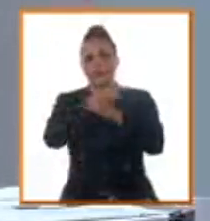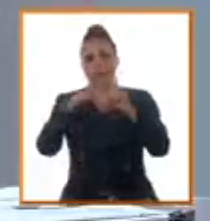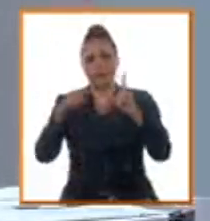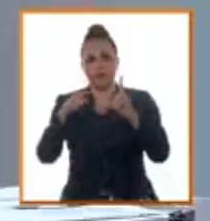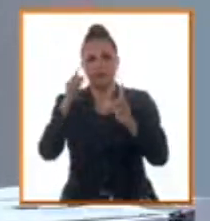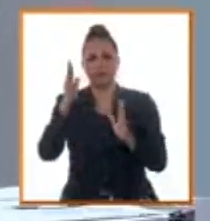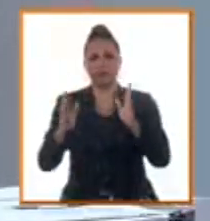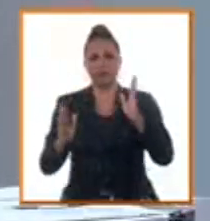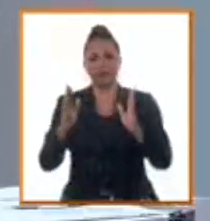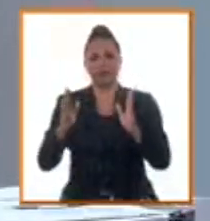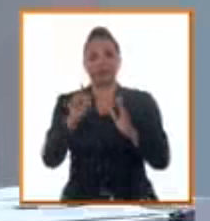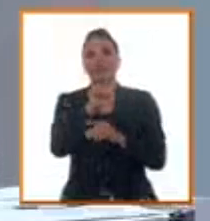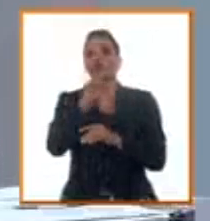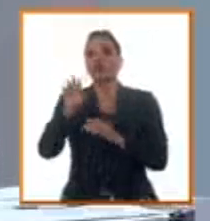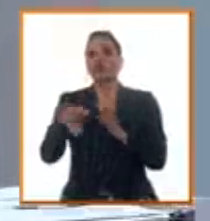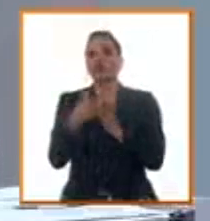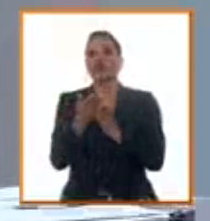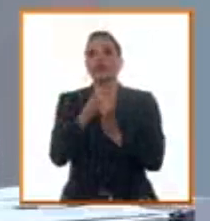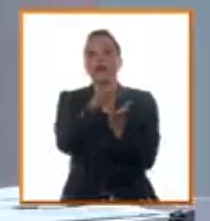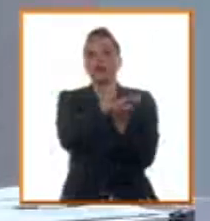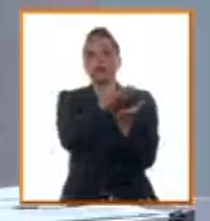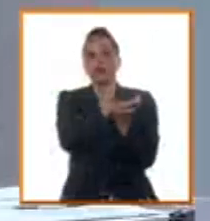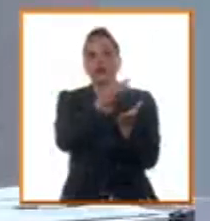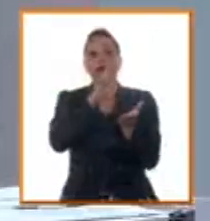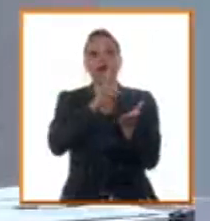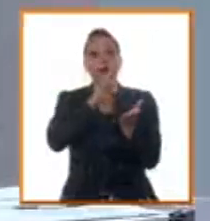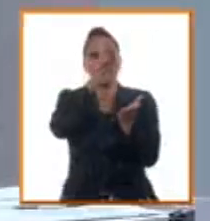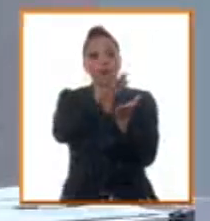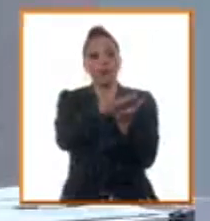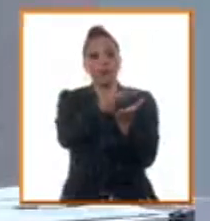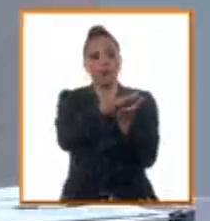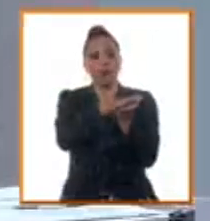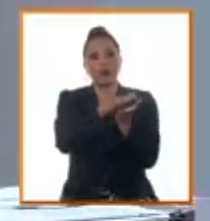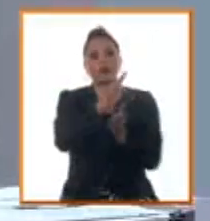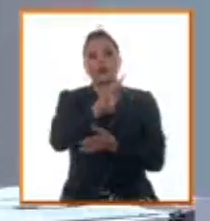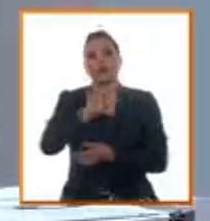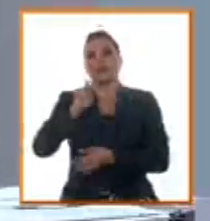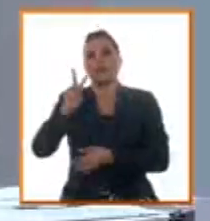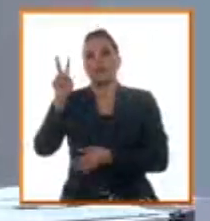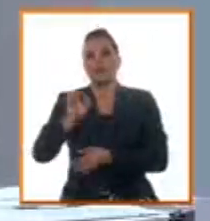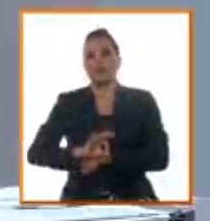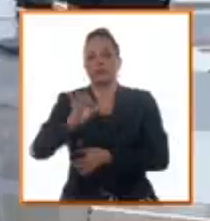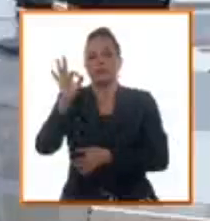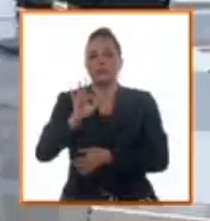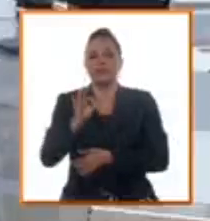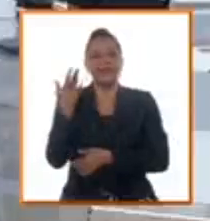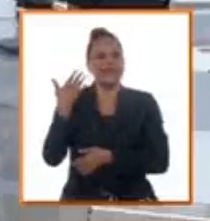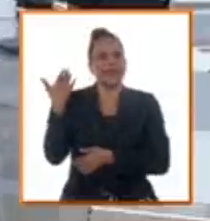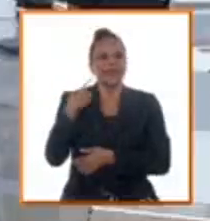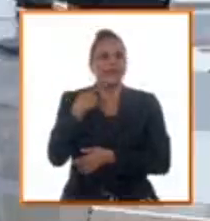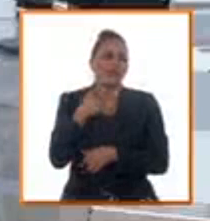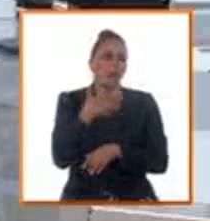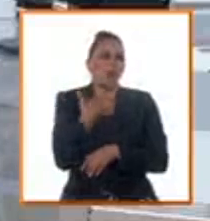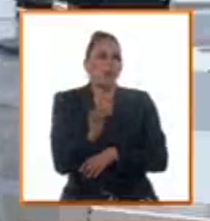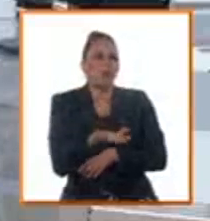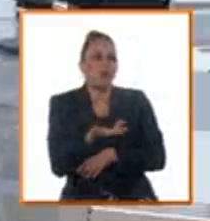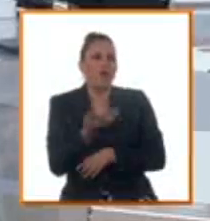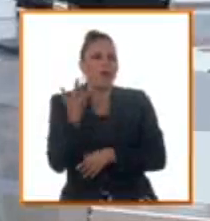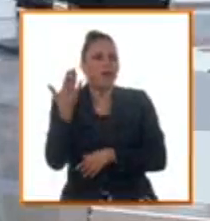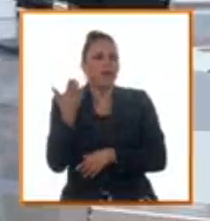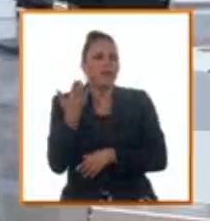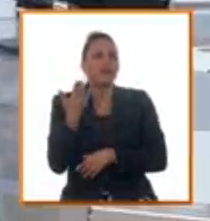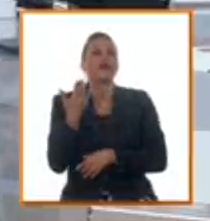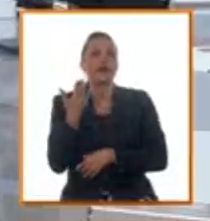sea, en 11 días se ha acumulado de manera general en todo el territorio el 92% de la media histórica. ¿Y estaba en? Y, antes que empezaran las lluvias. Y